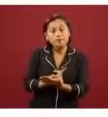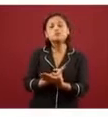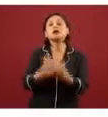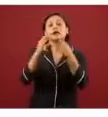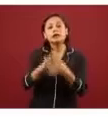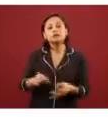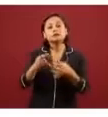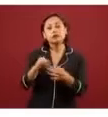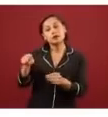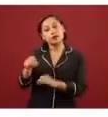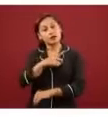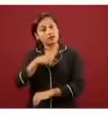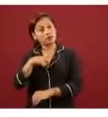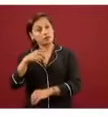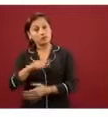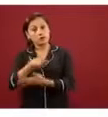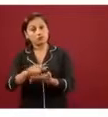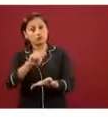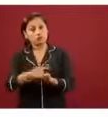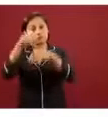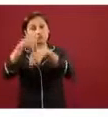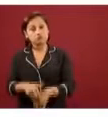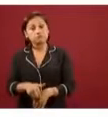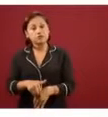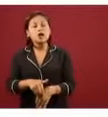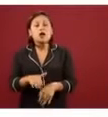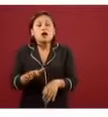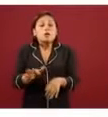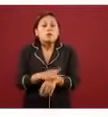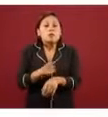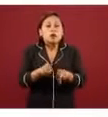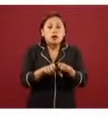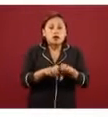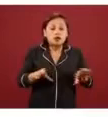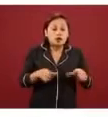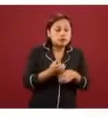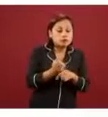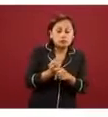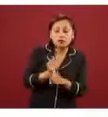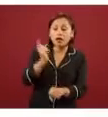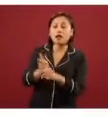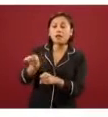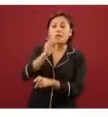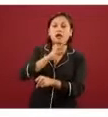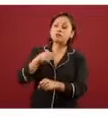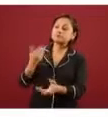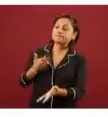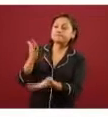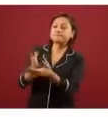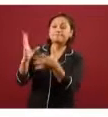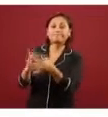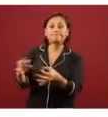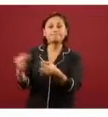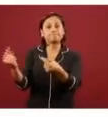la regularización cuando se detecta que hay una acción indebida, y también pues la